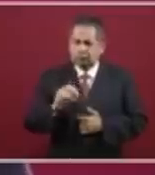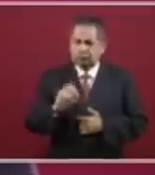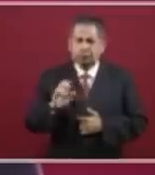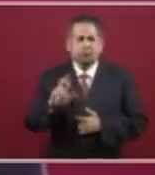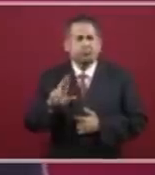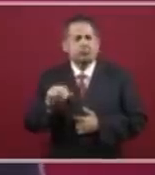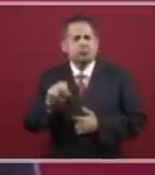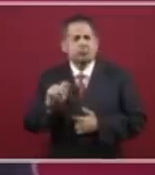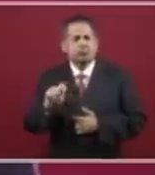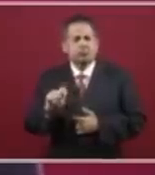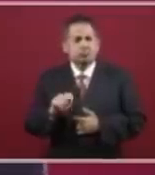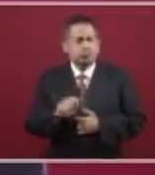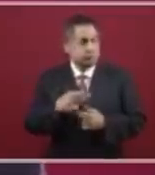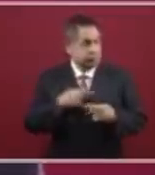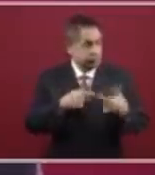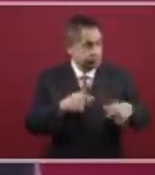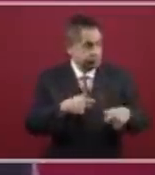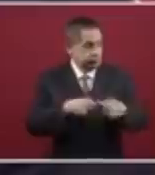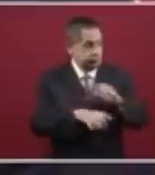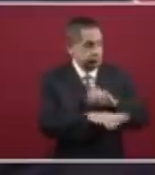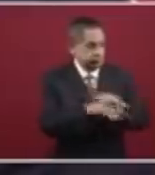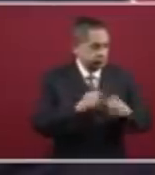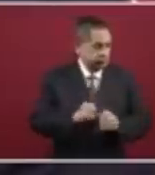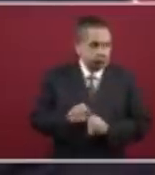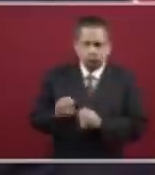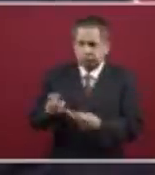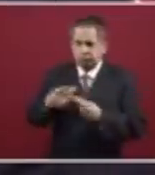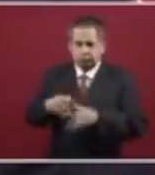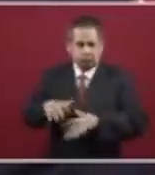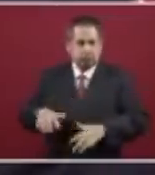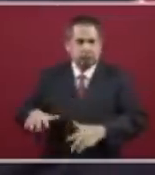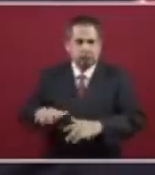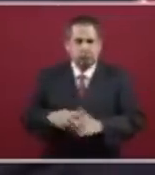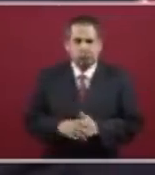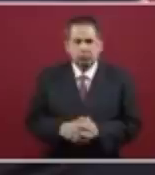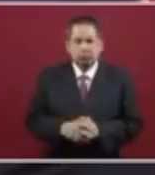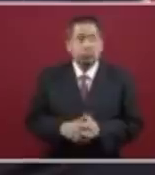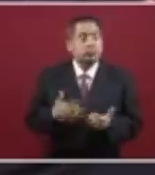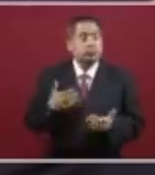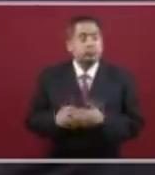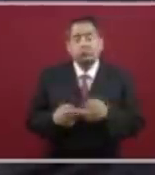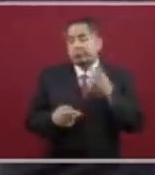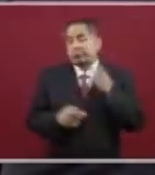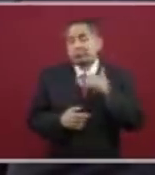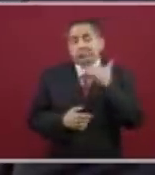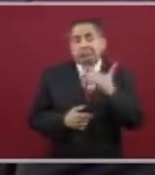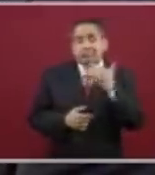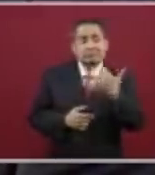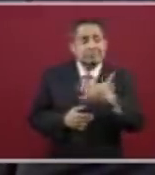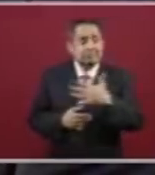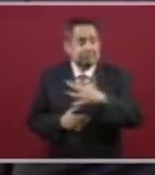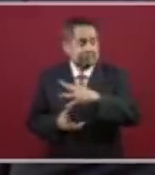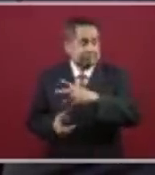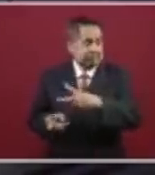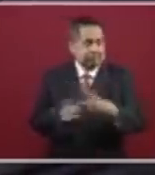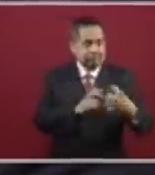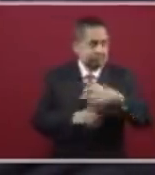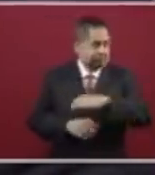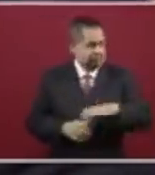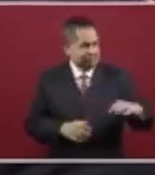acá es lo robado por políticos corruptos o lo mal